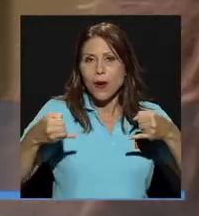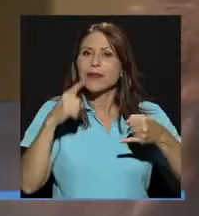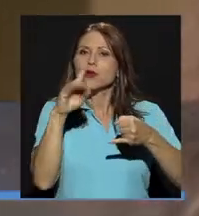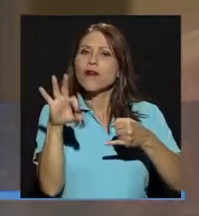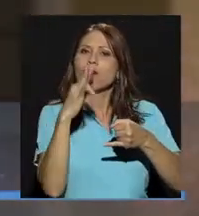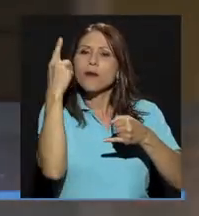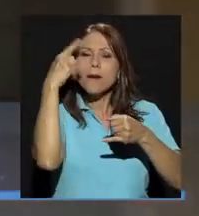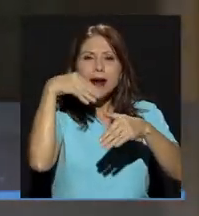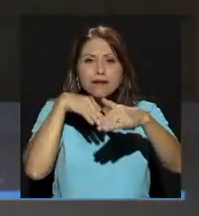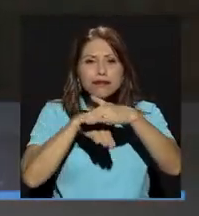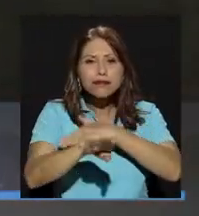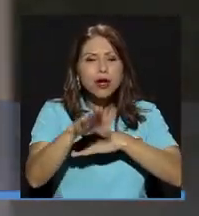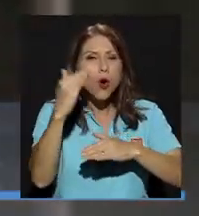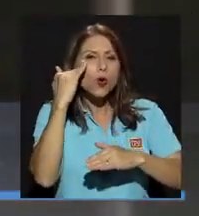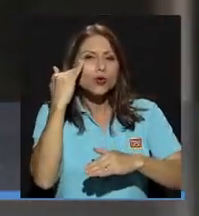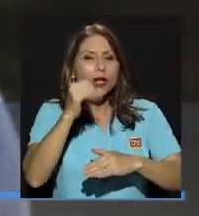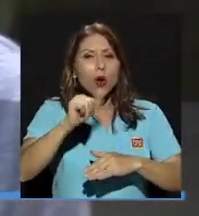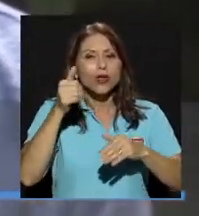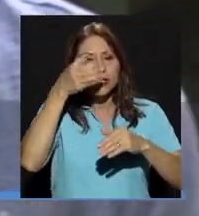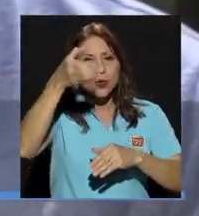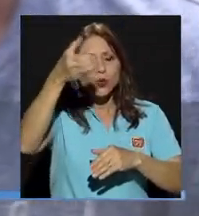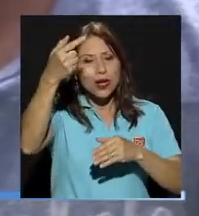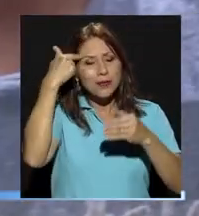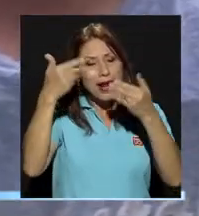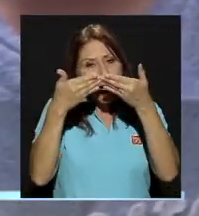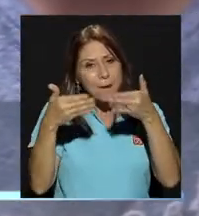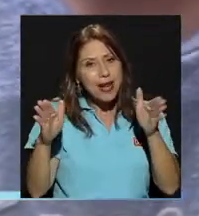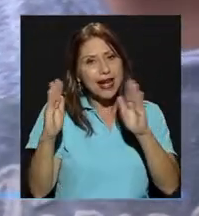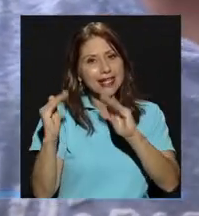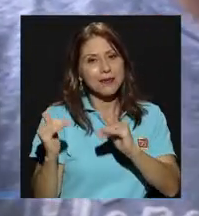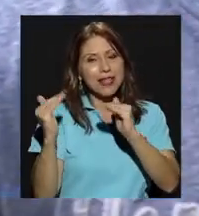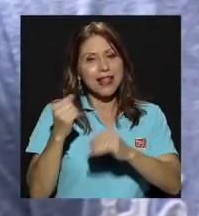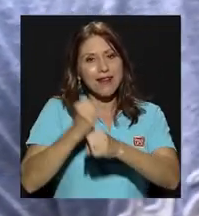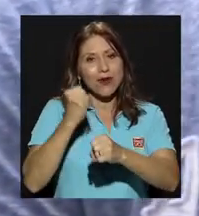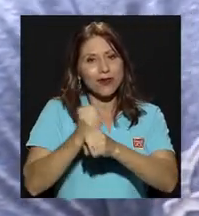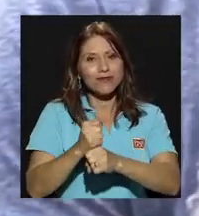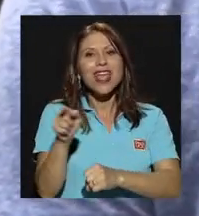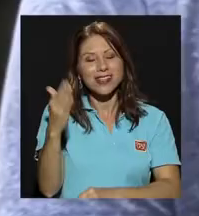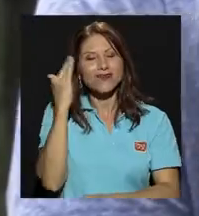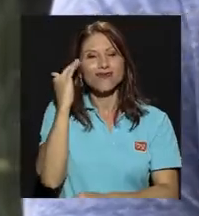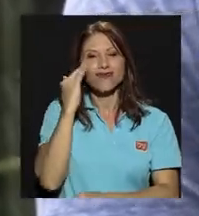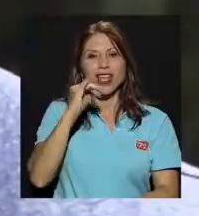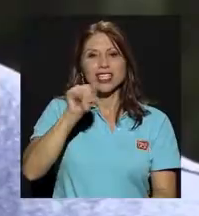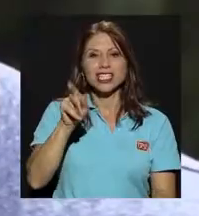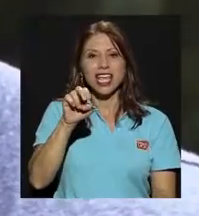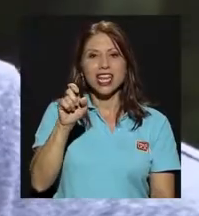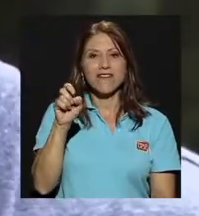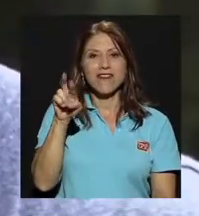otras culturas y ampliar las expectativas laborales. Esto lo tiene muy claro Jennifer